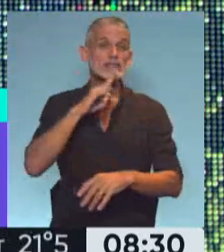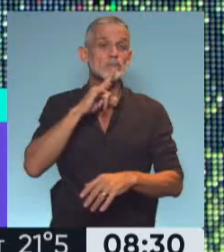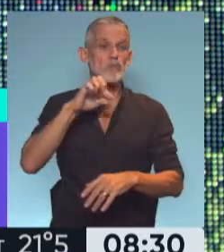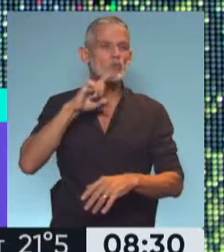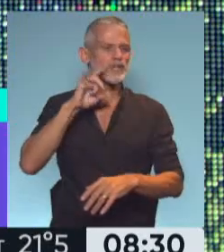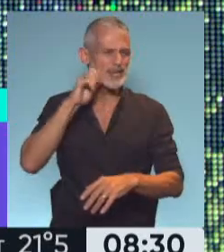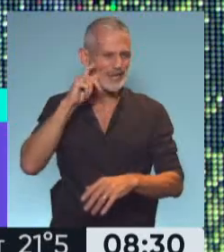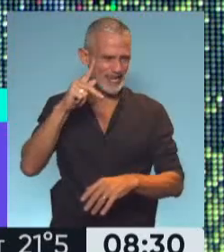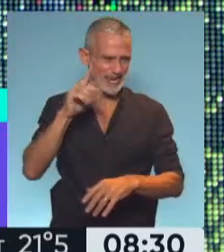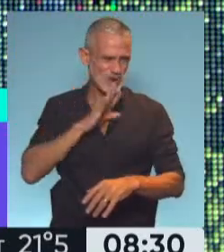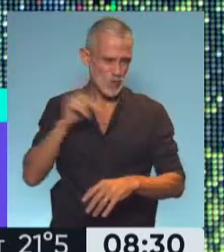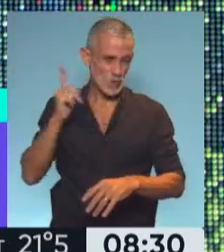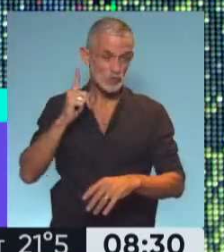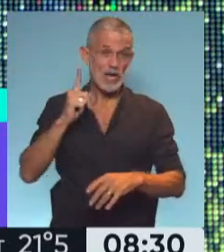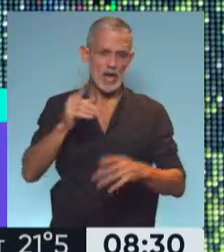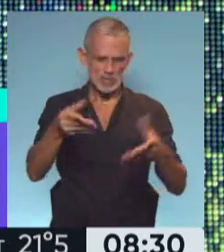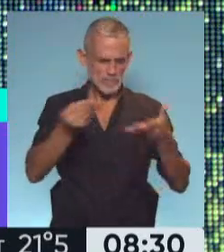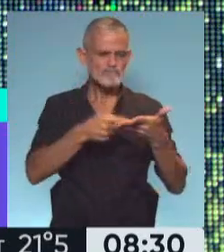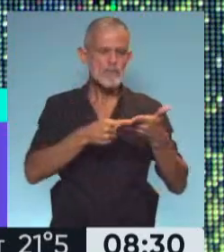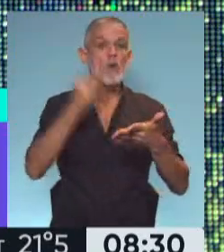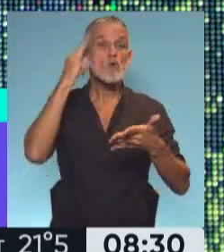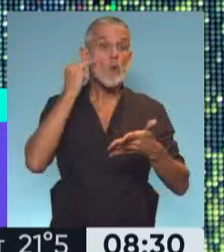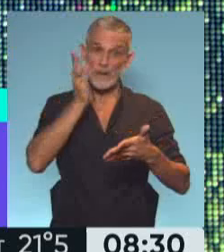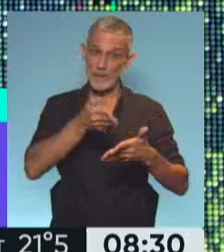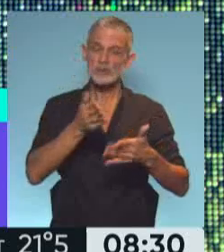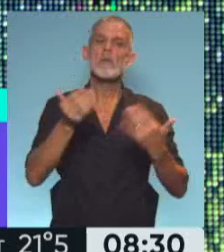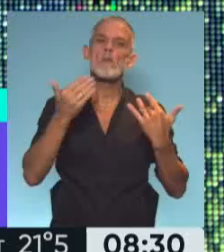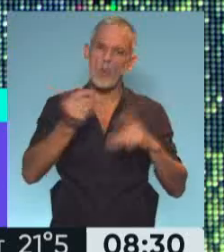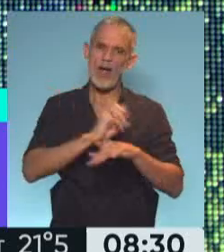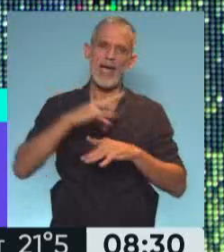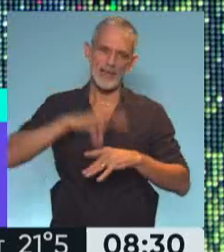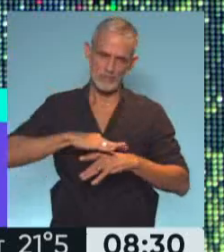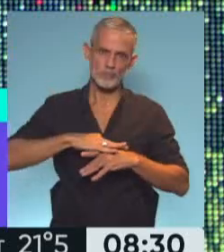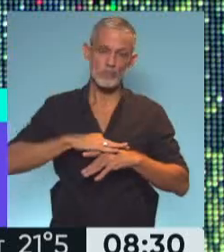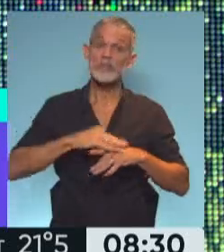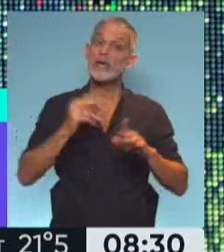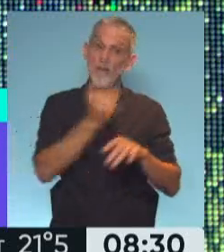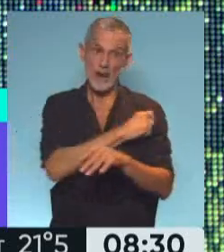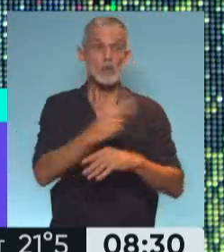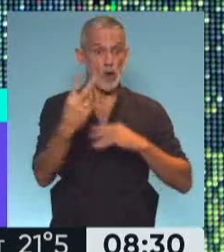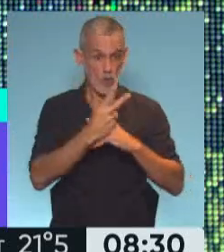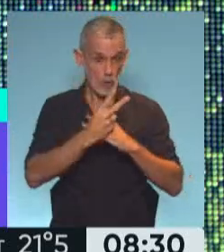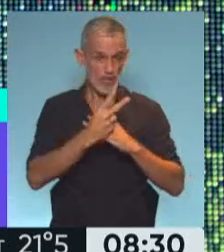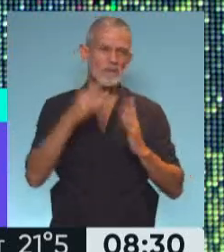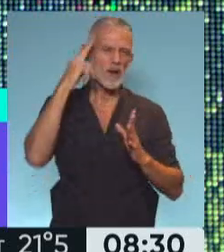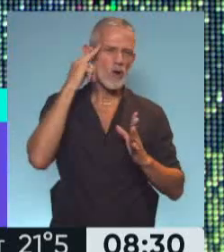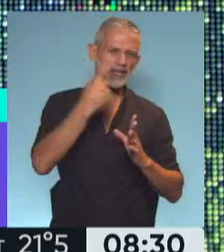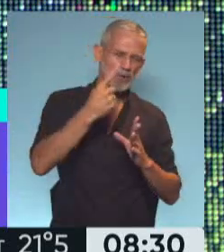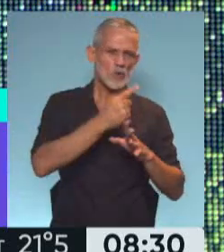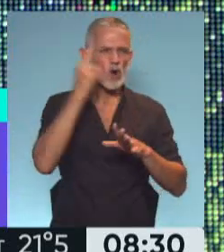recibió el presidente, el 9% de las personas pueden contagiarse. O sea, la vacuna protege entre el 91